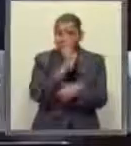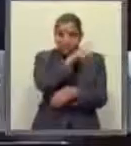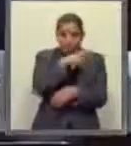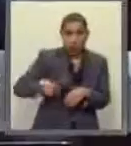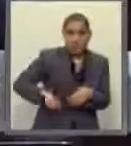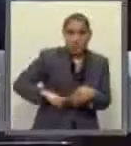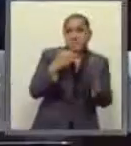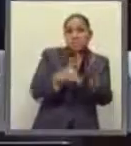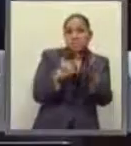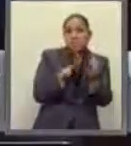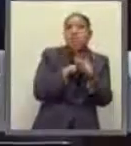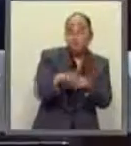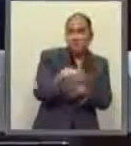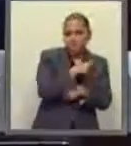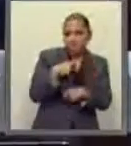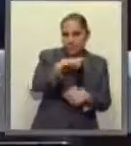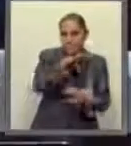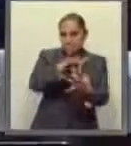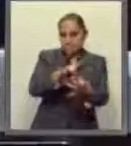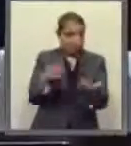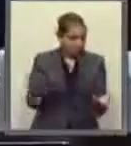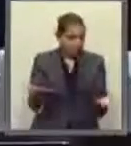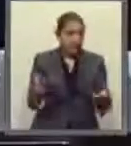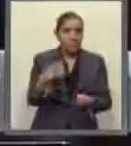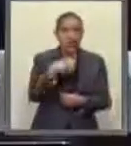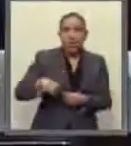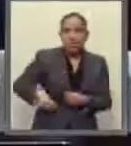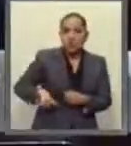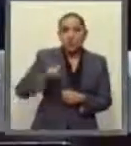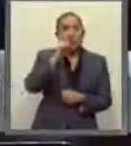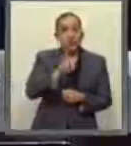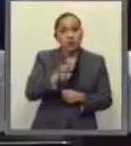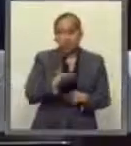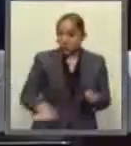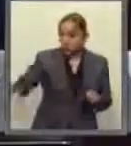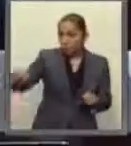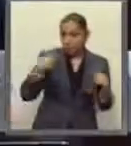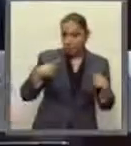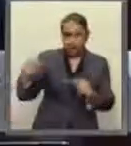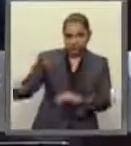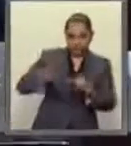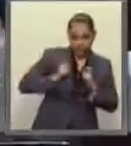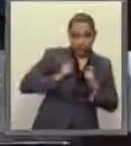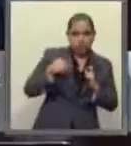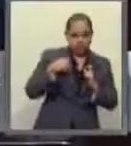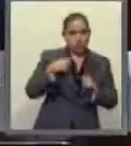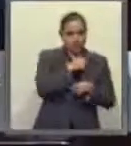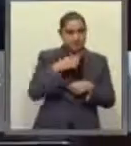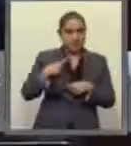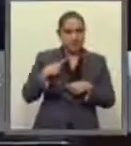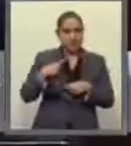el estado Es que el estado es la representación del pueblo y por lo tanto debe defender